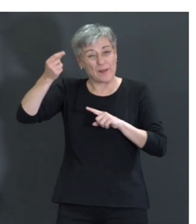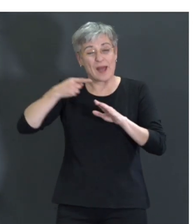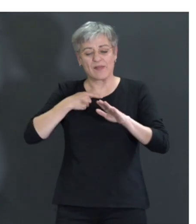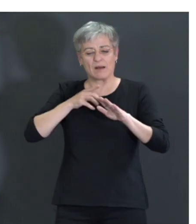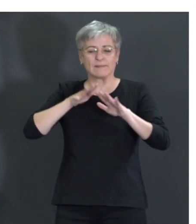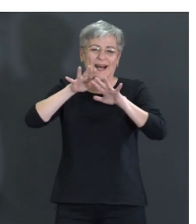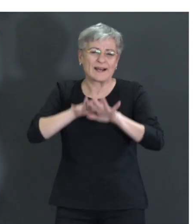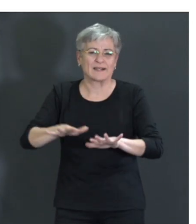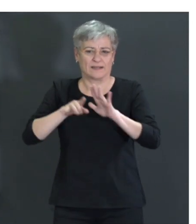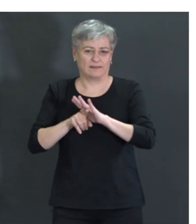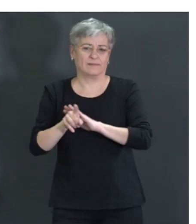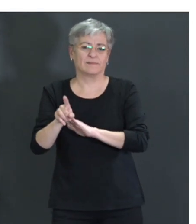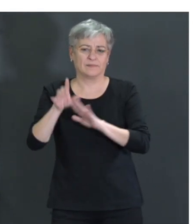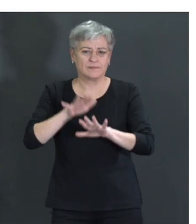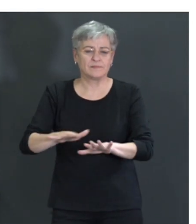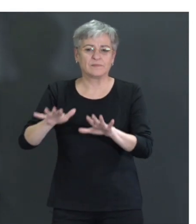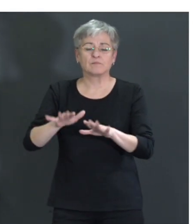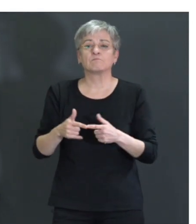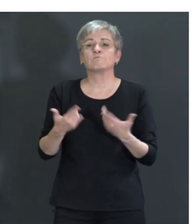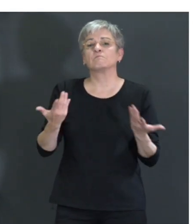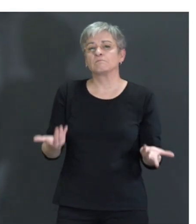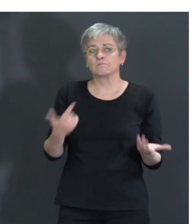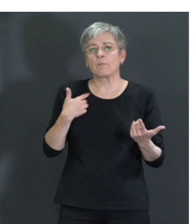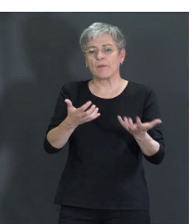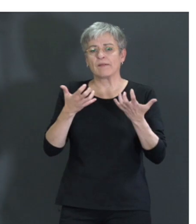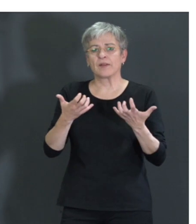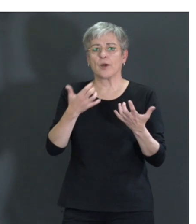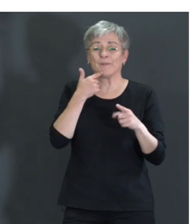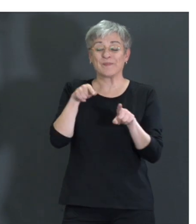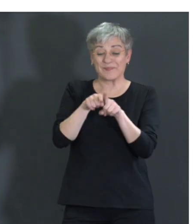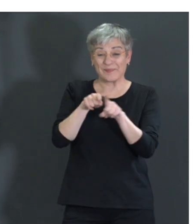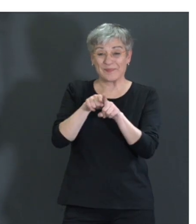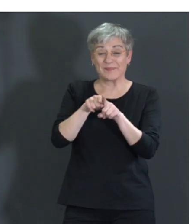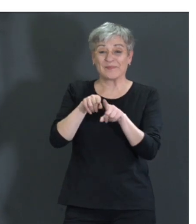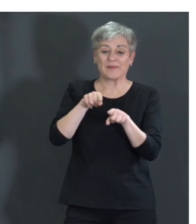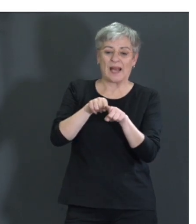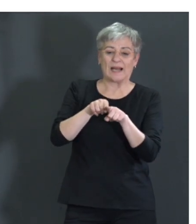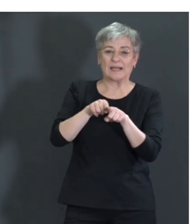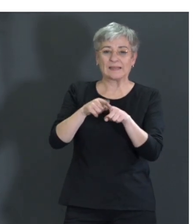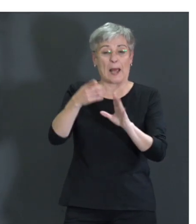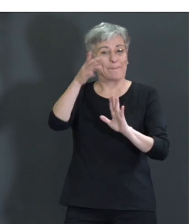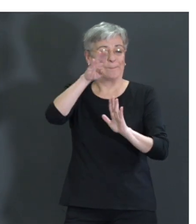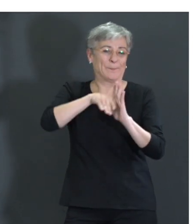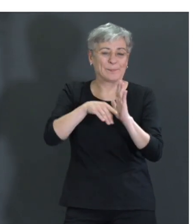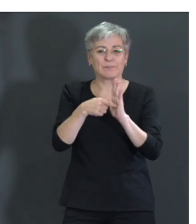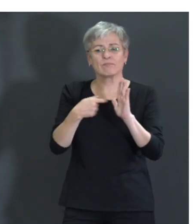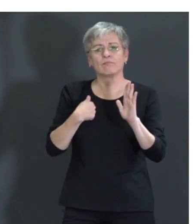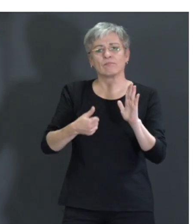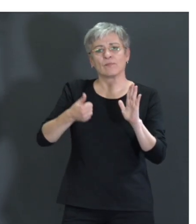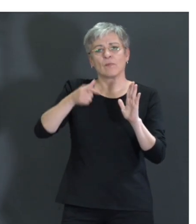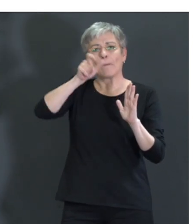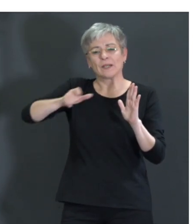Entonces, en cuanto, por ejemplo, beneficios, sí que es cierto que esta skill obviamente se creó pensando en aquellas personas que tienen un